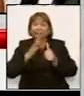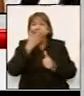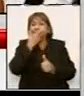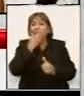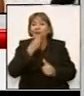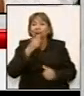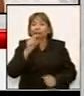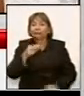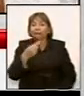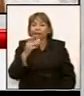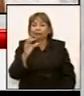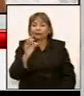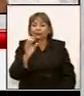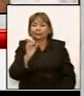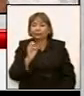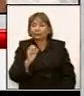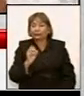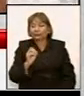de